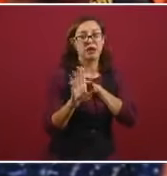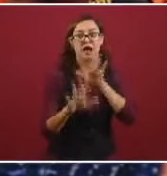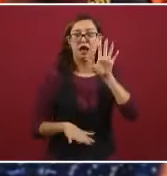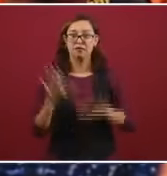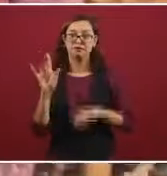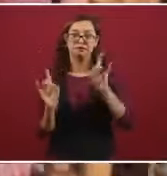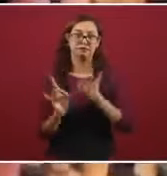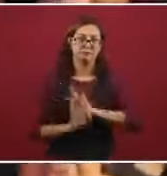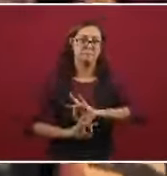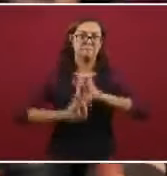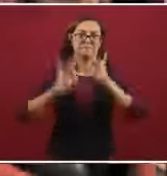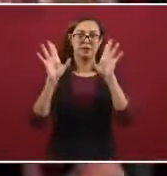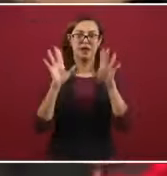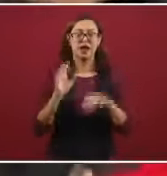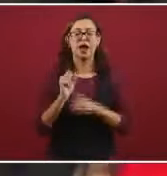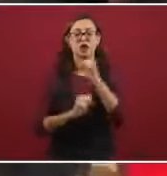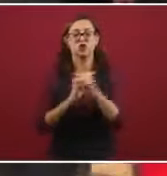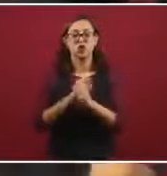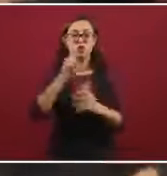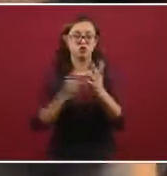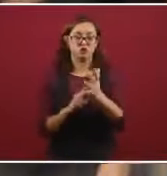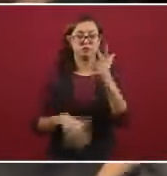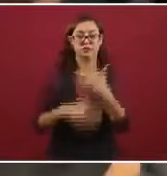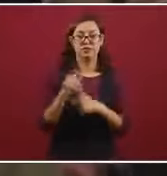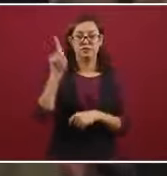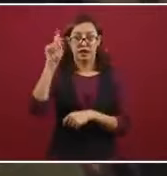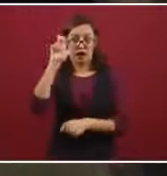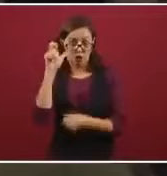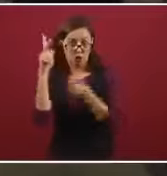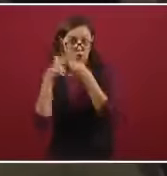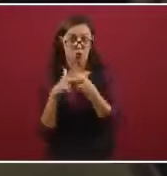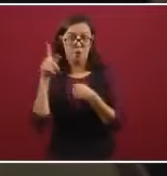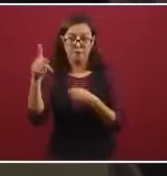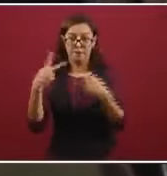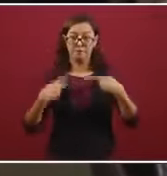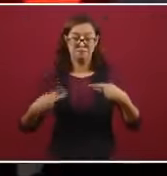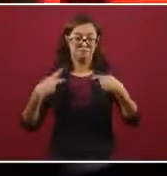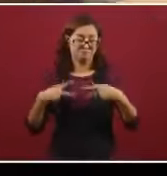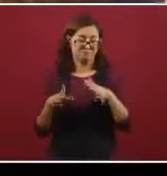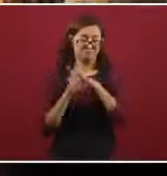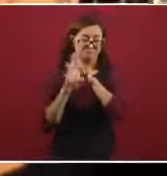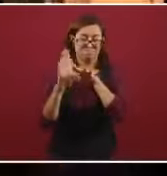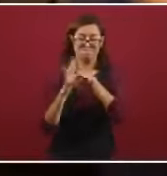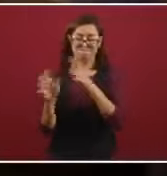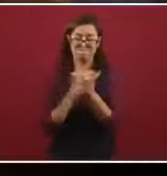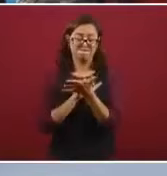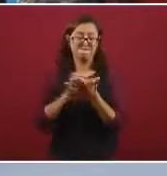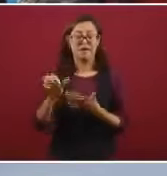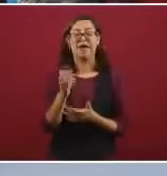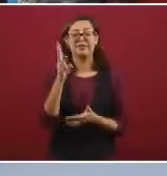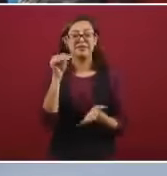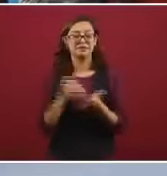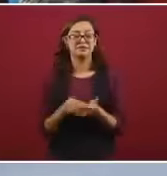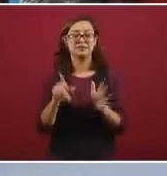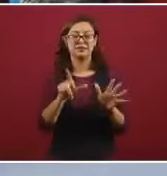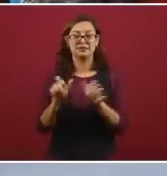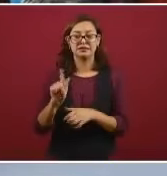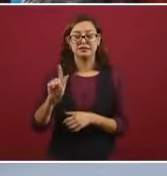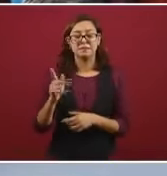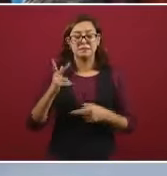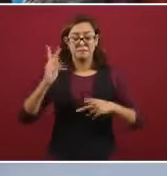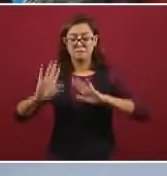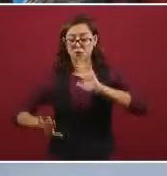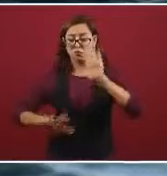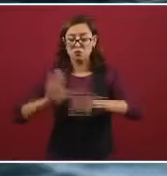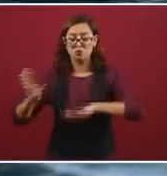historia. En 2015, el continente europeo experimentó una afluencia de migrantes sin precedentes, donde 3.771 personas murieron